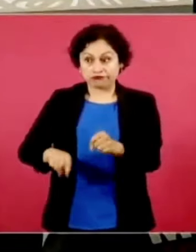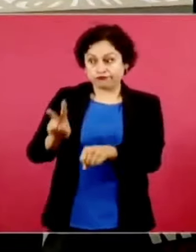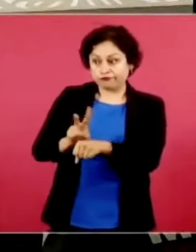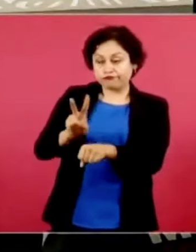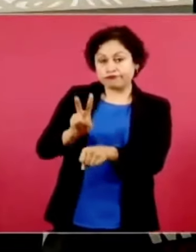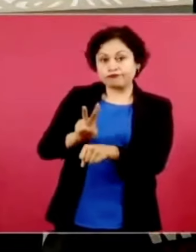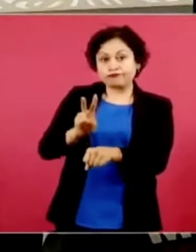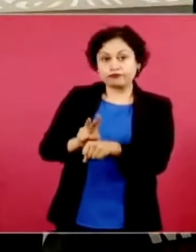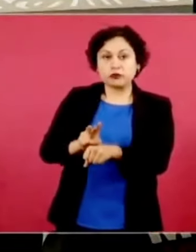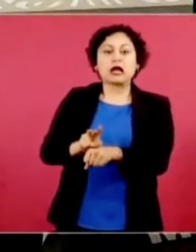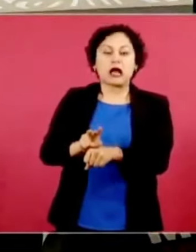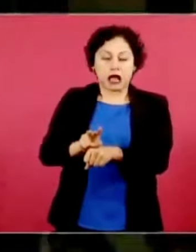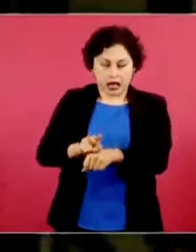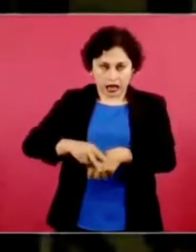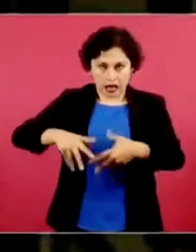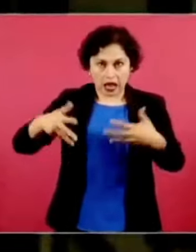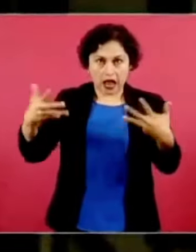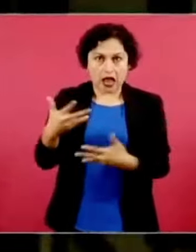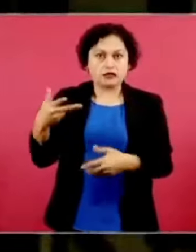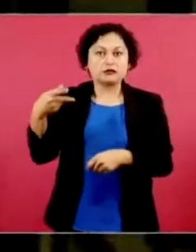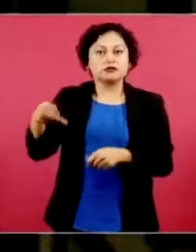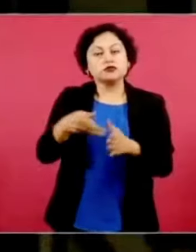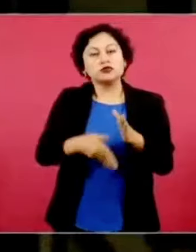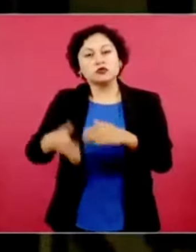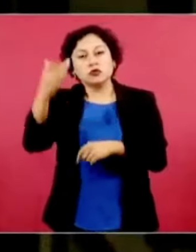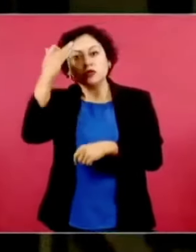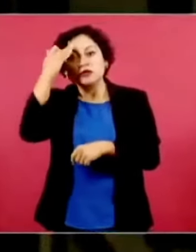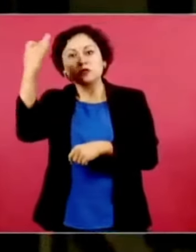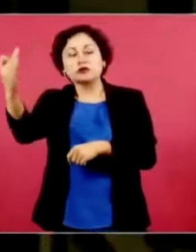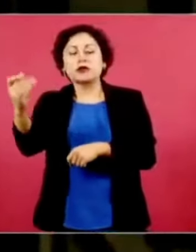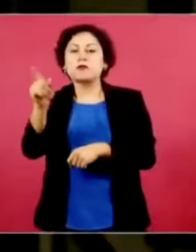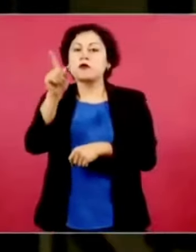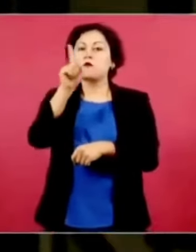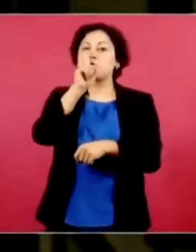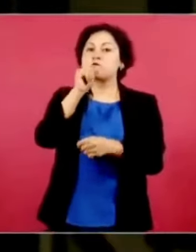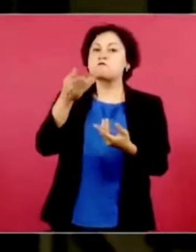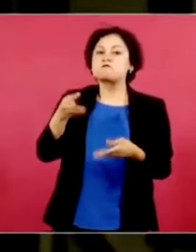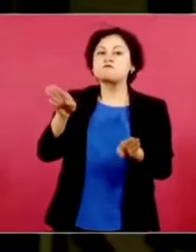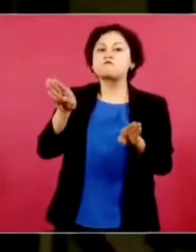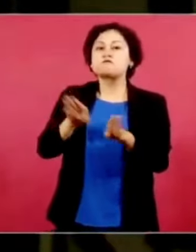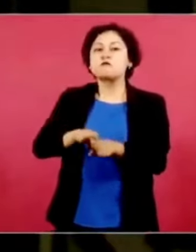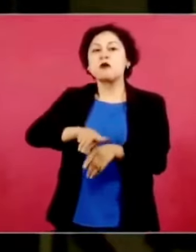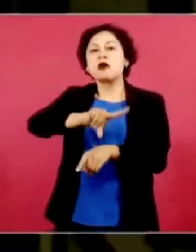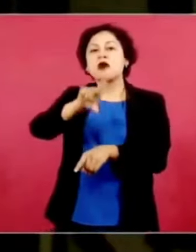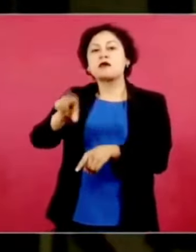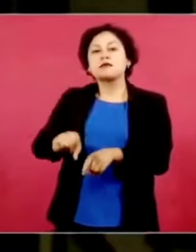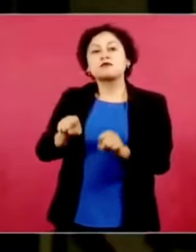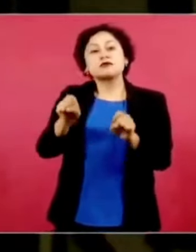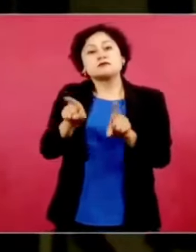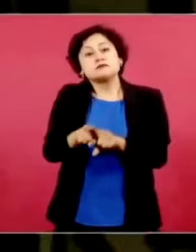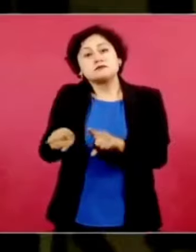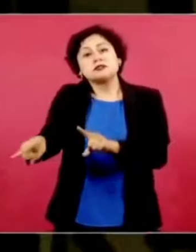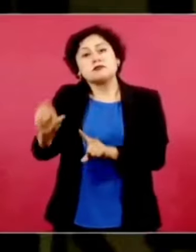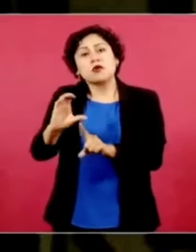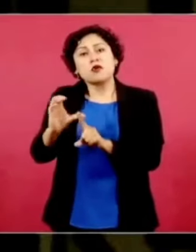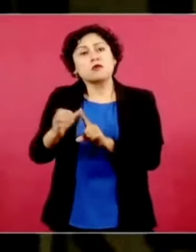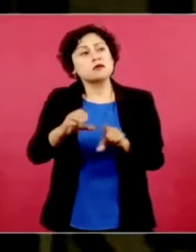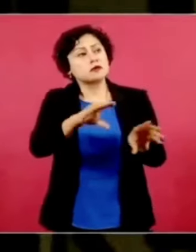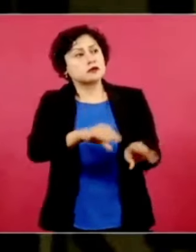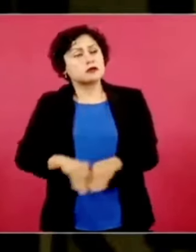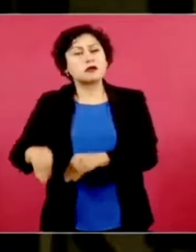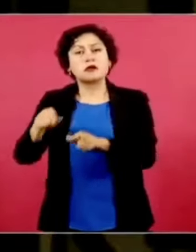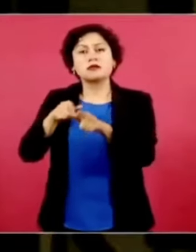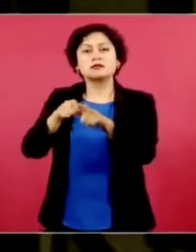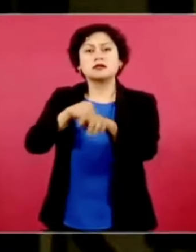concluyó pues su gestión, fue contratado como funcionario de estos mismos comisionados en el INAI,